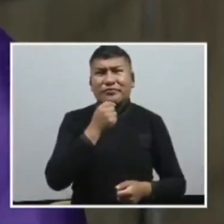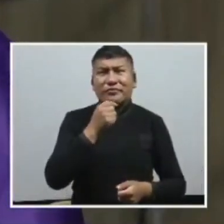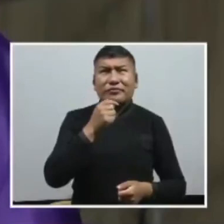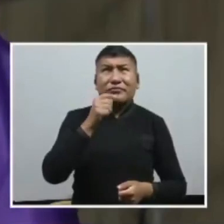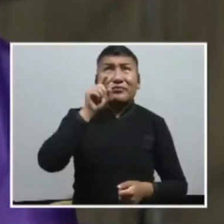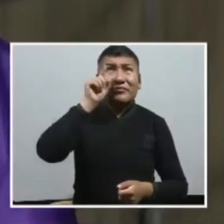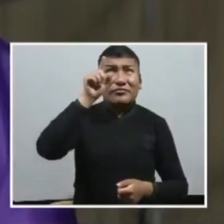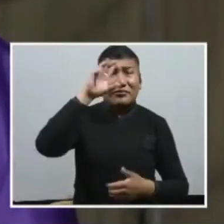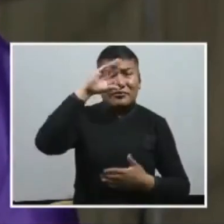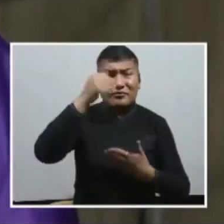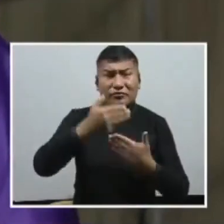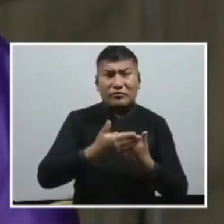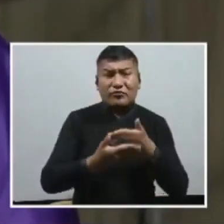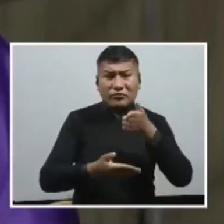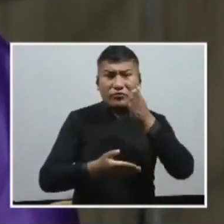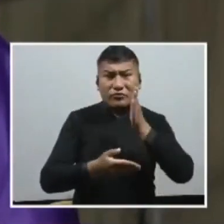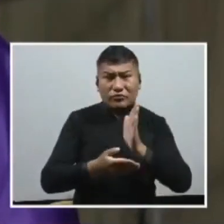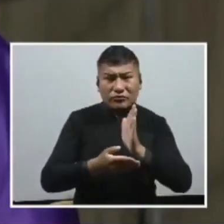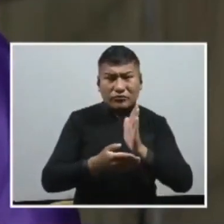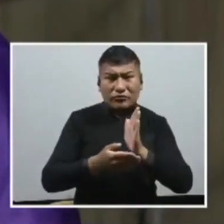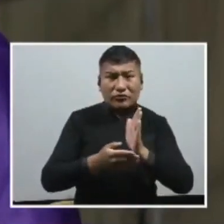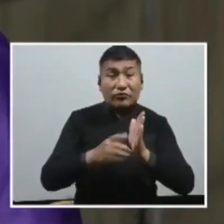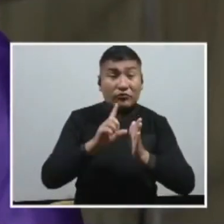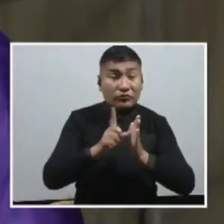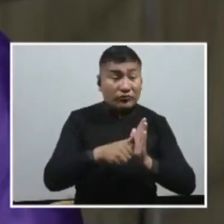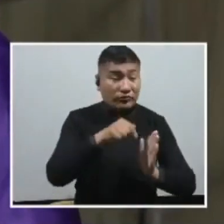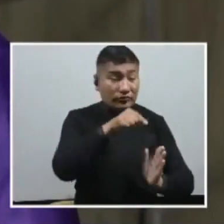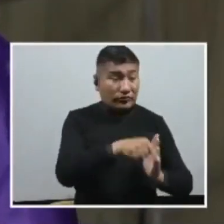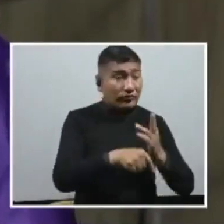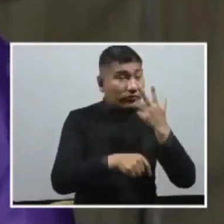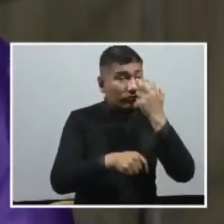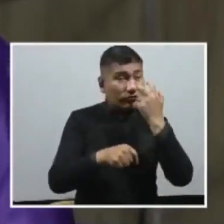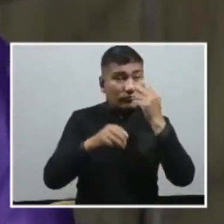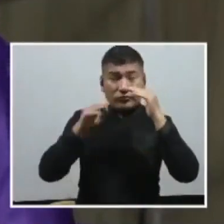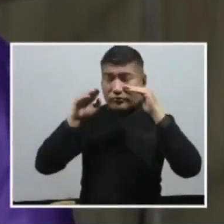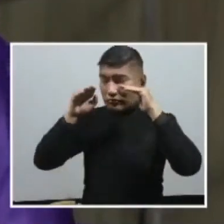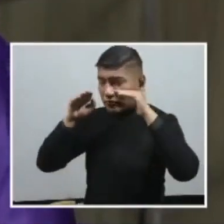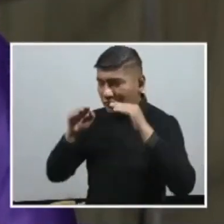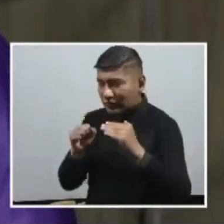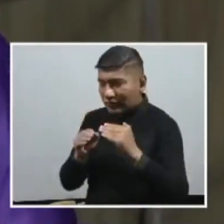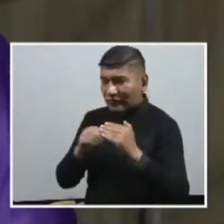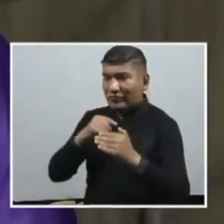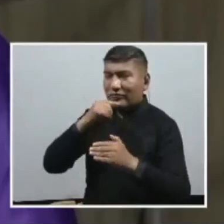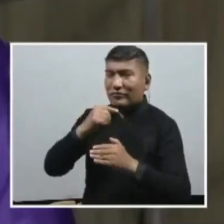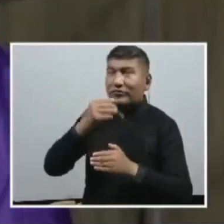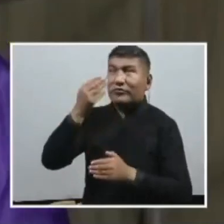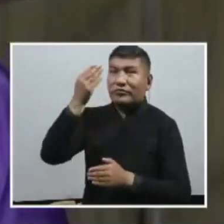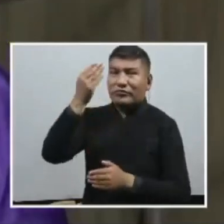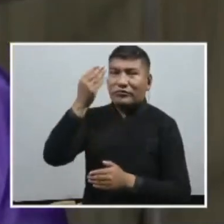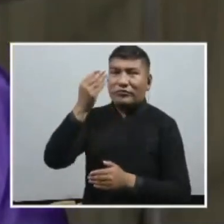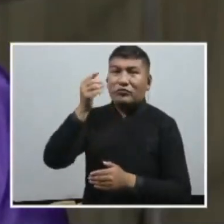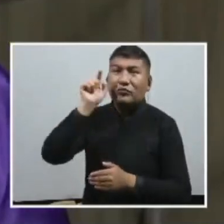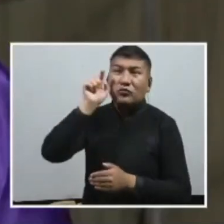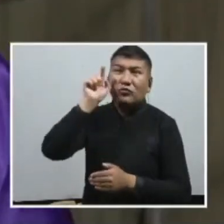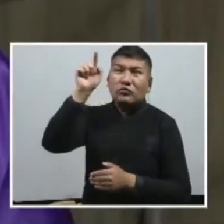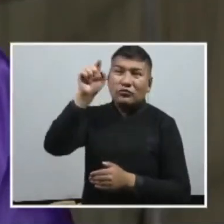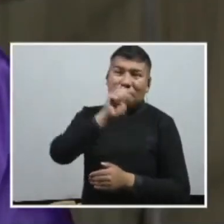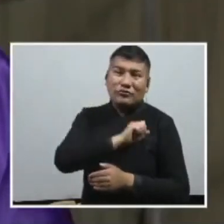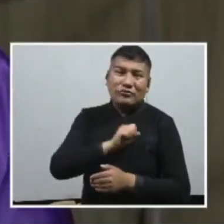final del Evangelio, ¿no? Arrodillándose y en el coloquio con el Señor, le dirá, tú eres Señor.